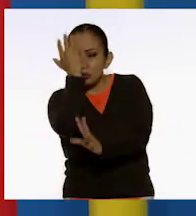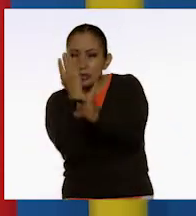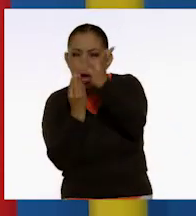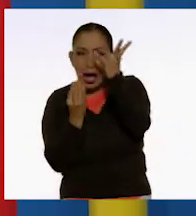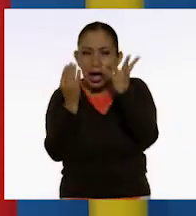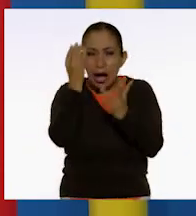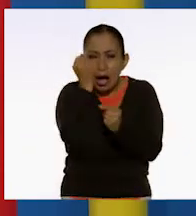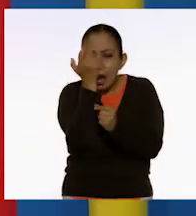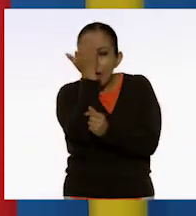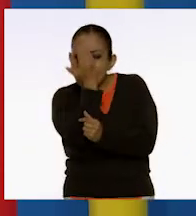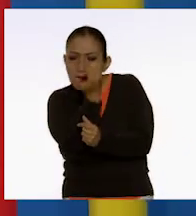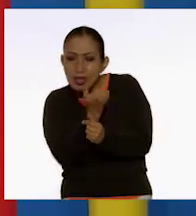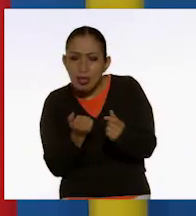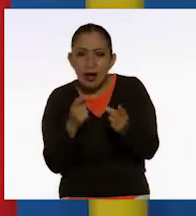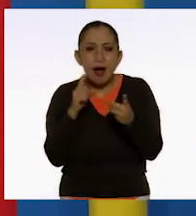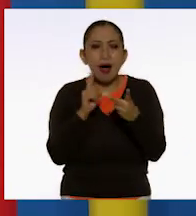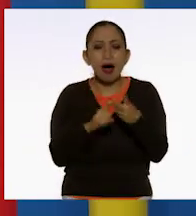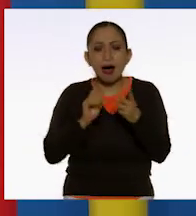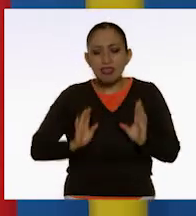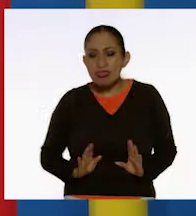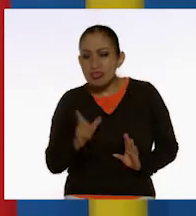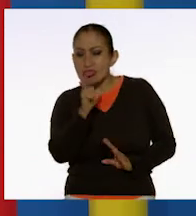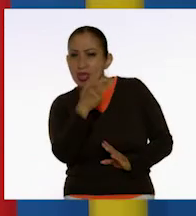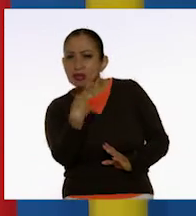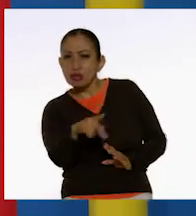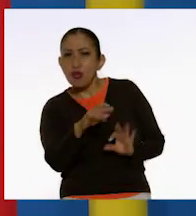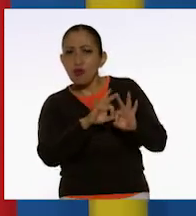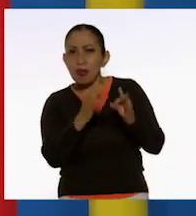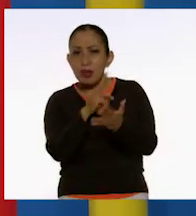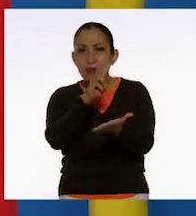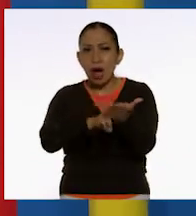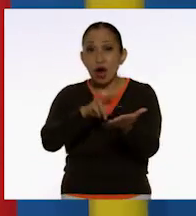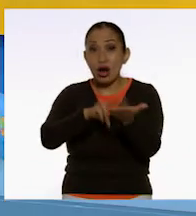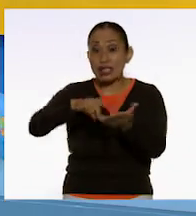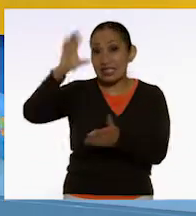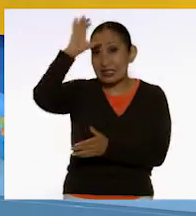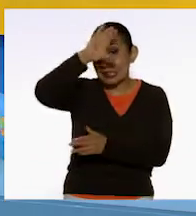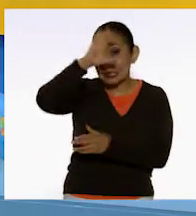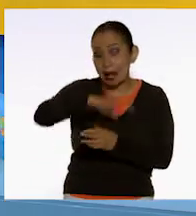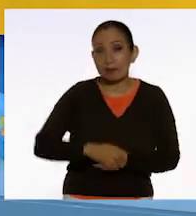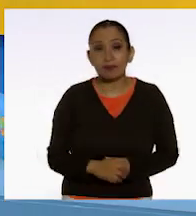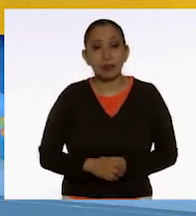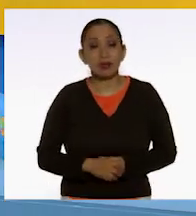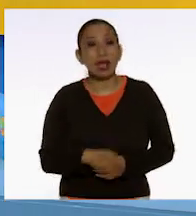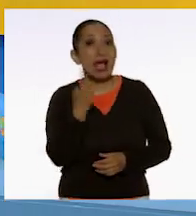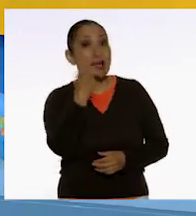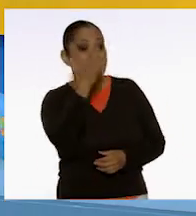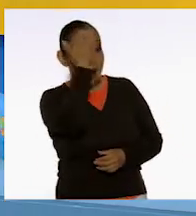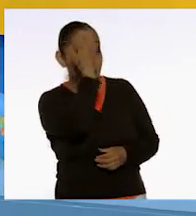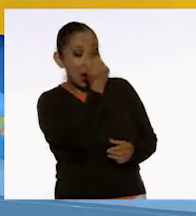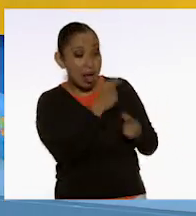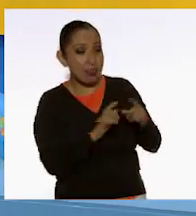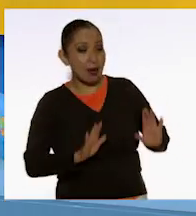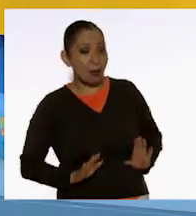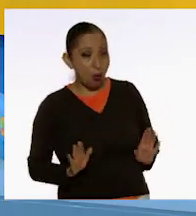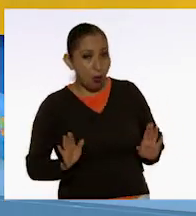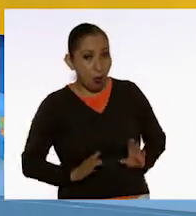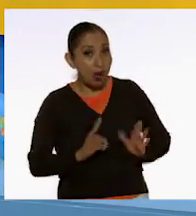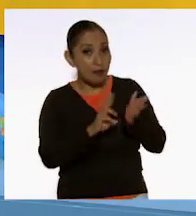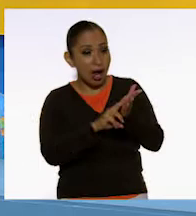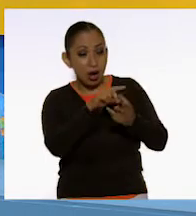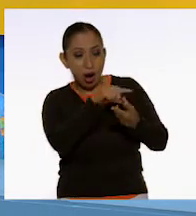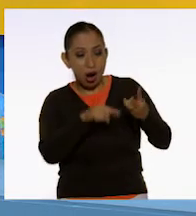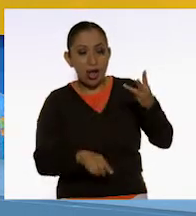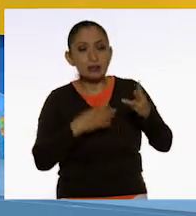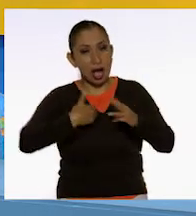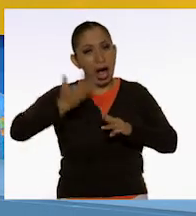conocimientos, habilidades, actitudes y valores científicos. Claro, esas habilidades, actitudes y valores ya